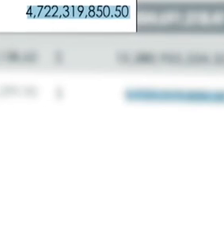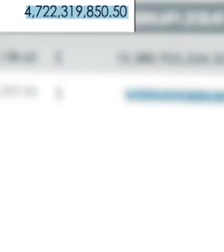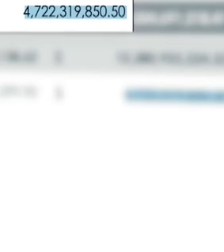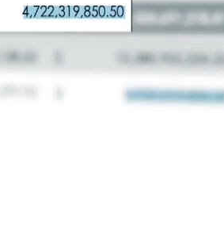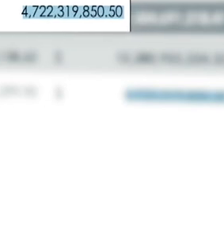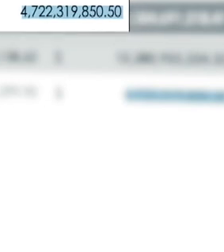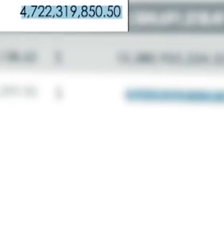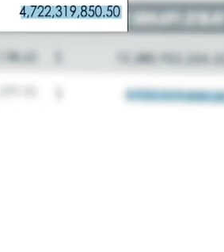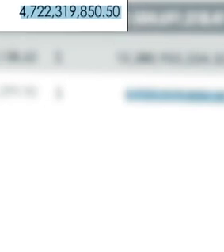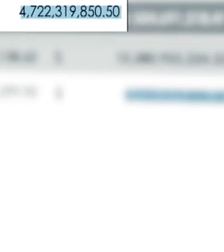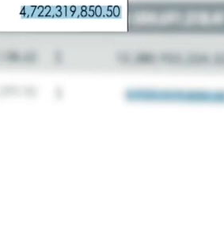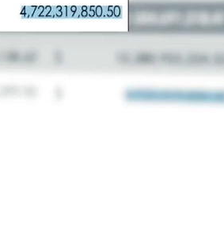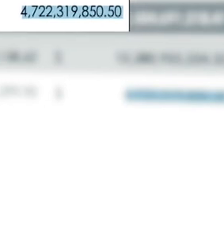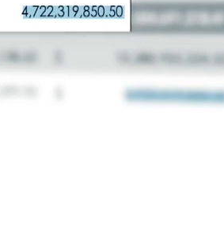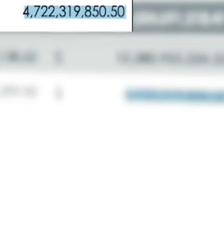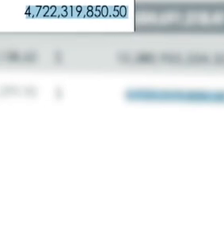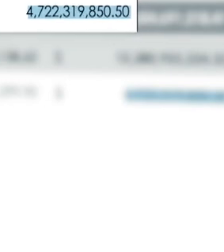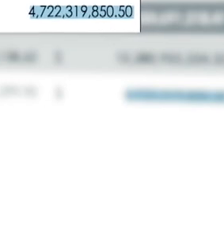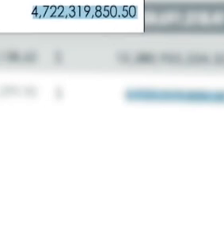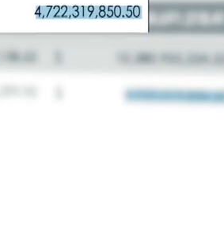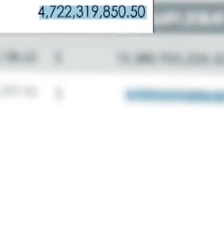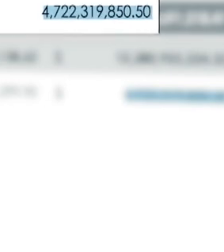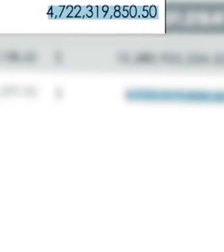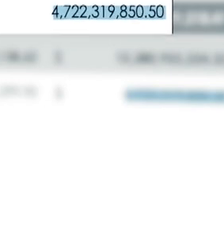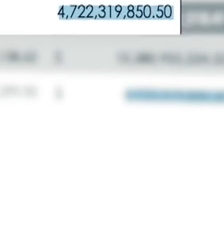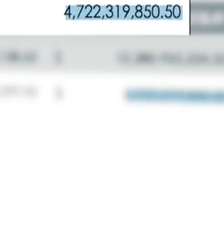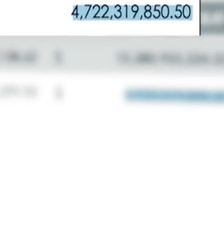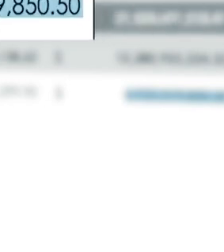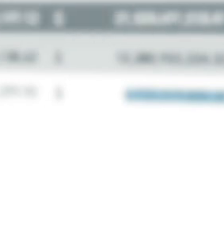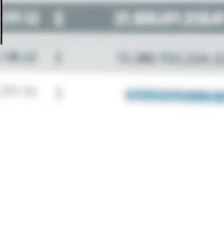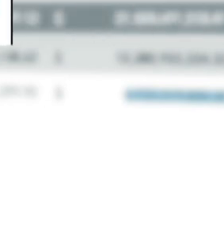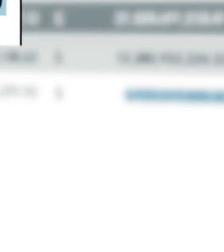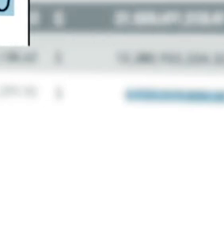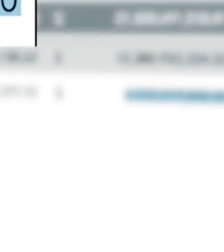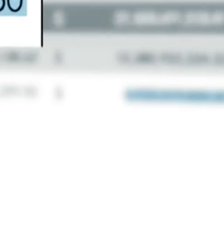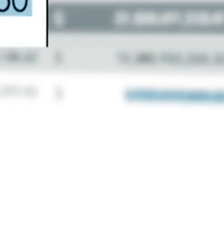magistrados y jueces jubilados, actualmente cuenta con